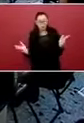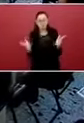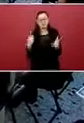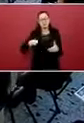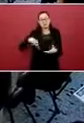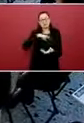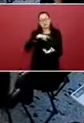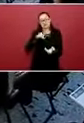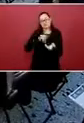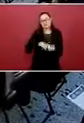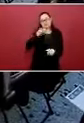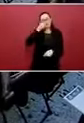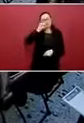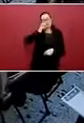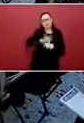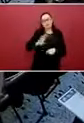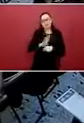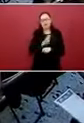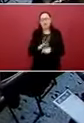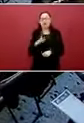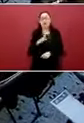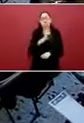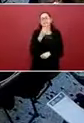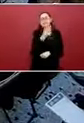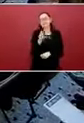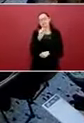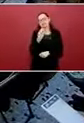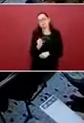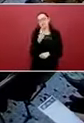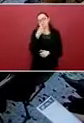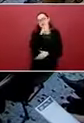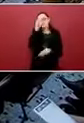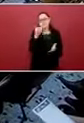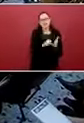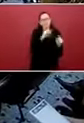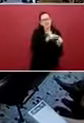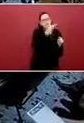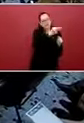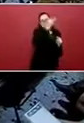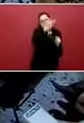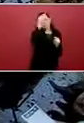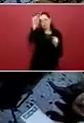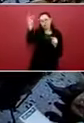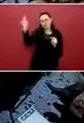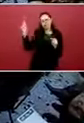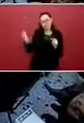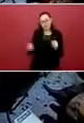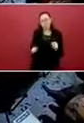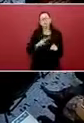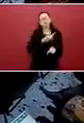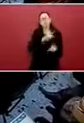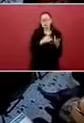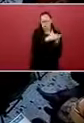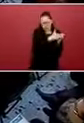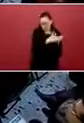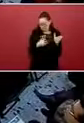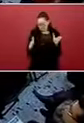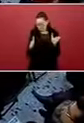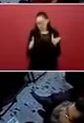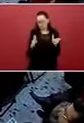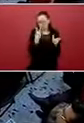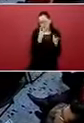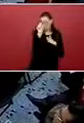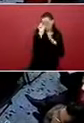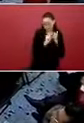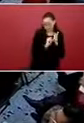tenemos 351 centros en el país, en donde los adultos mayores posteriormente podrán irnos